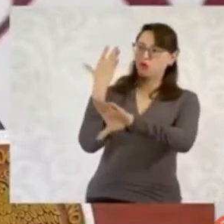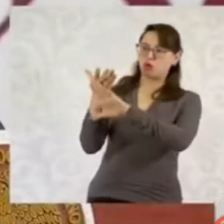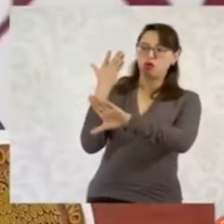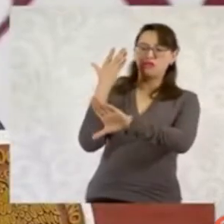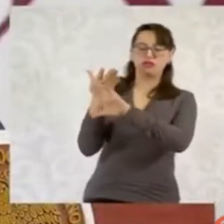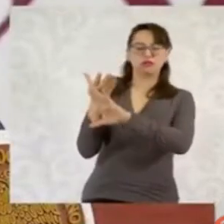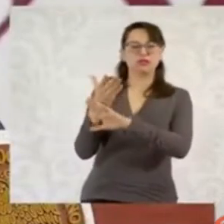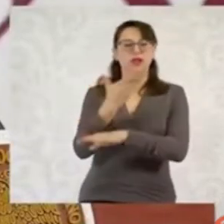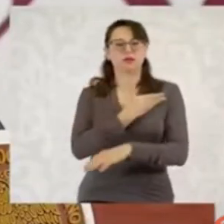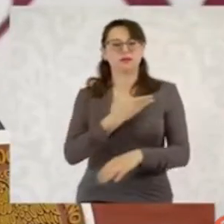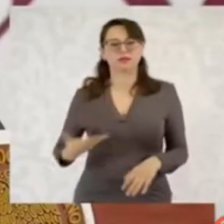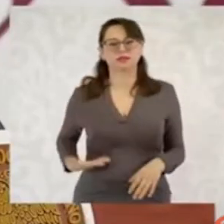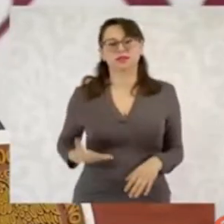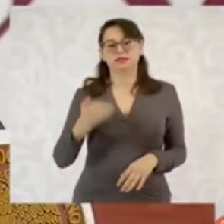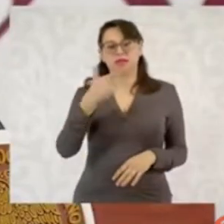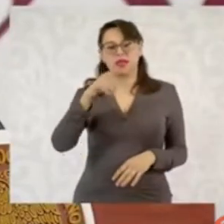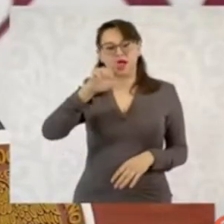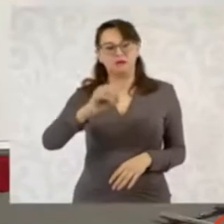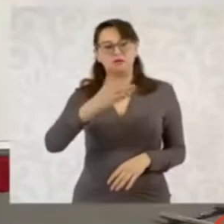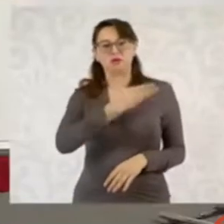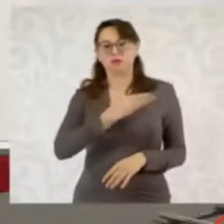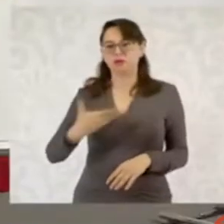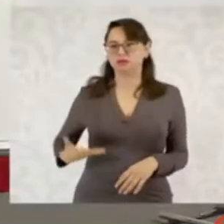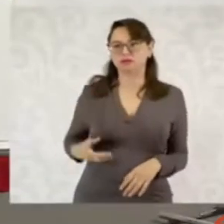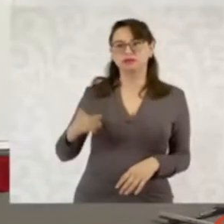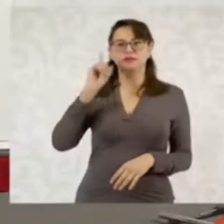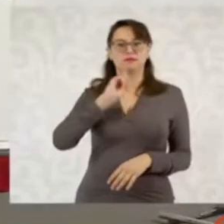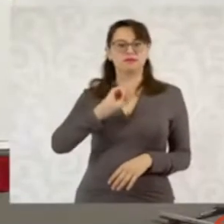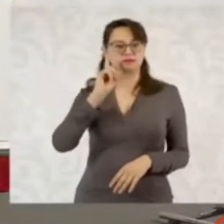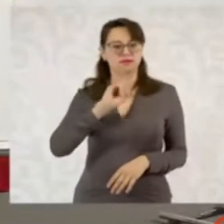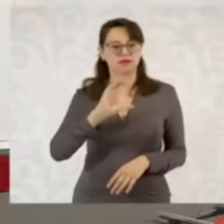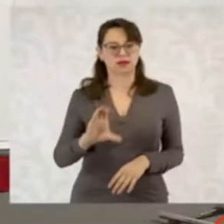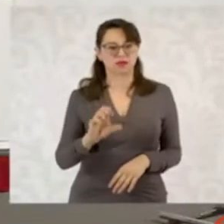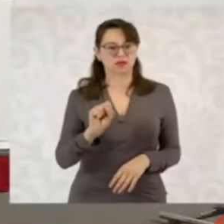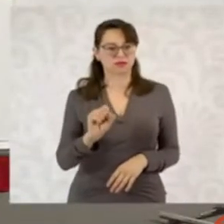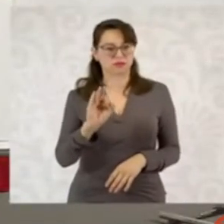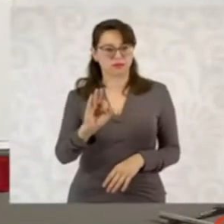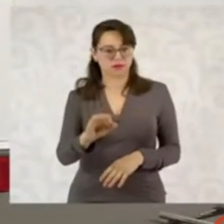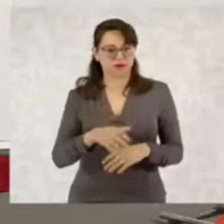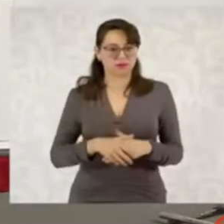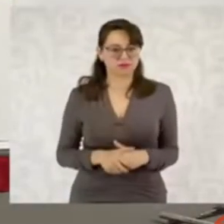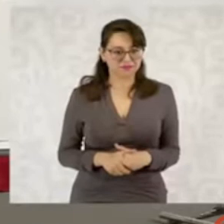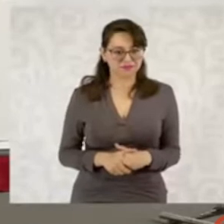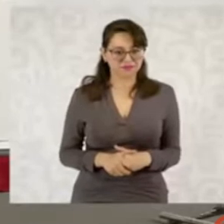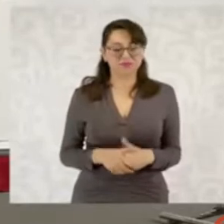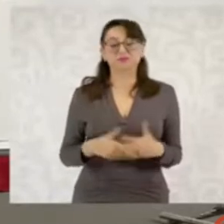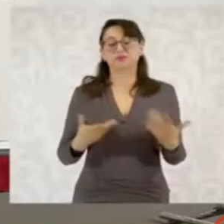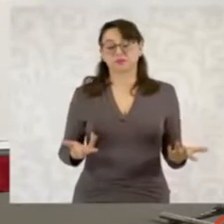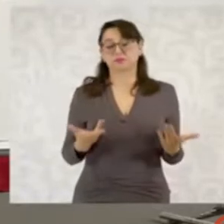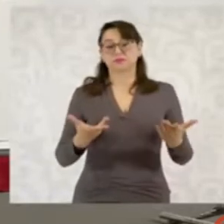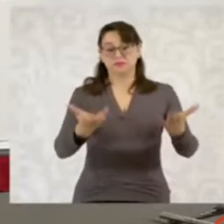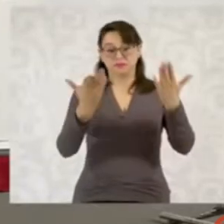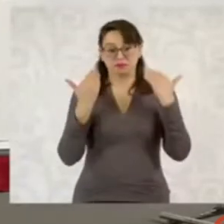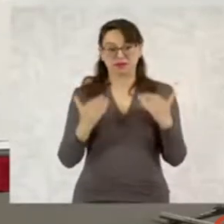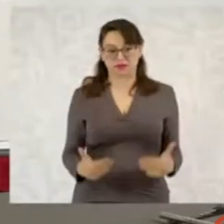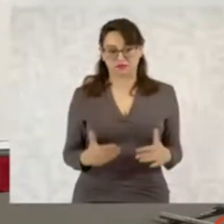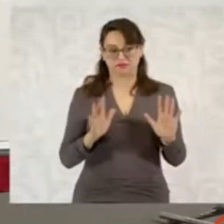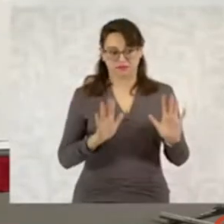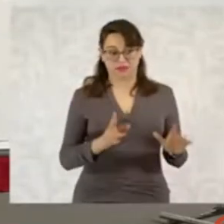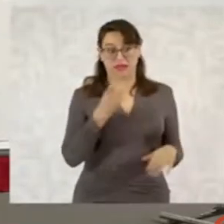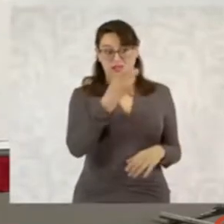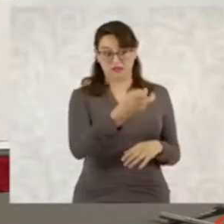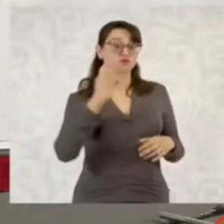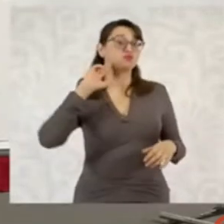y narcopresidenta Claudia. Veamos ahora algunas de las cuentas de la oposición que se han sumado a esta guerra